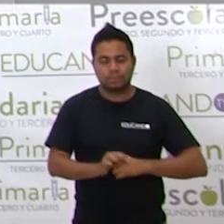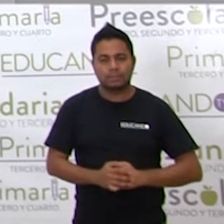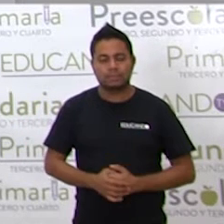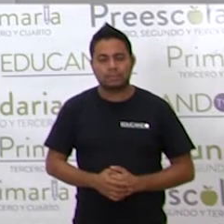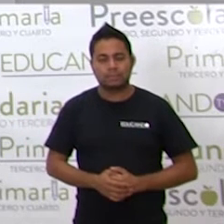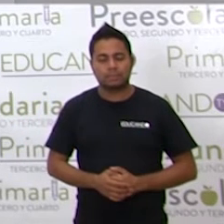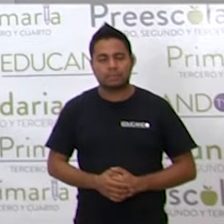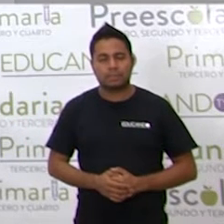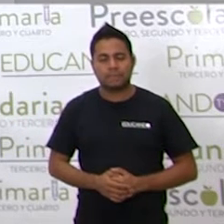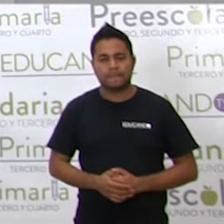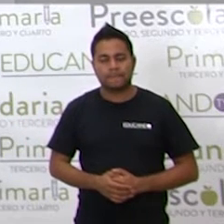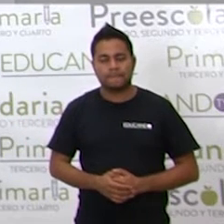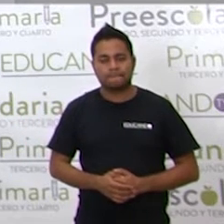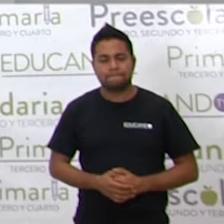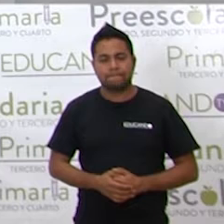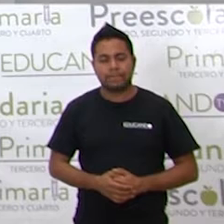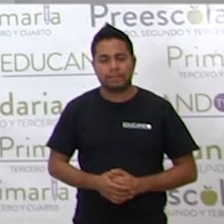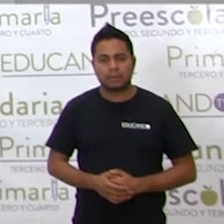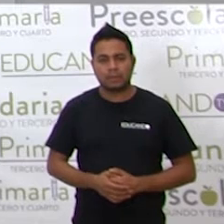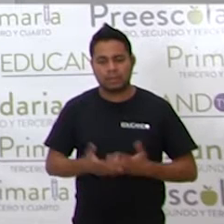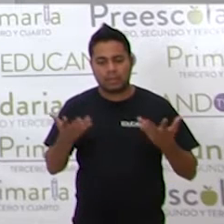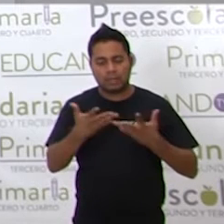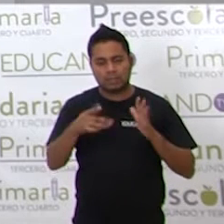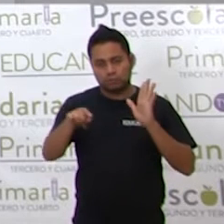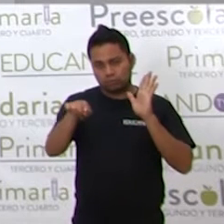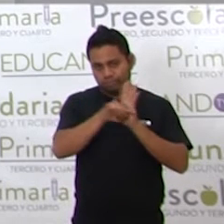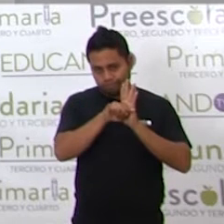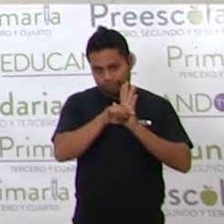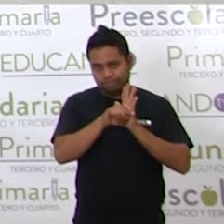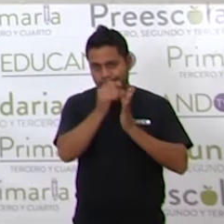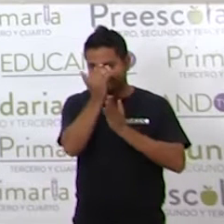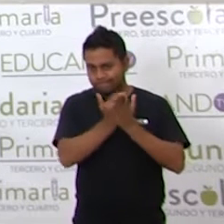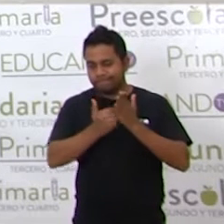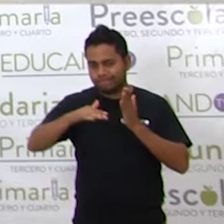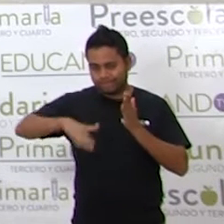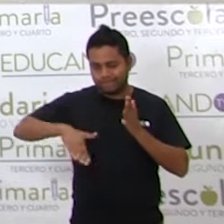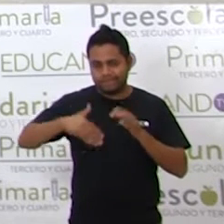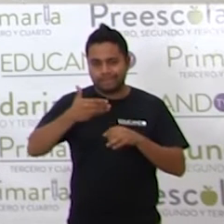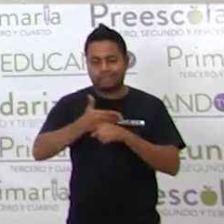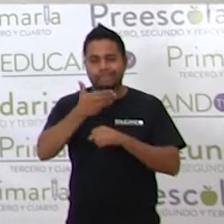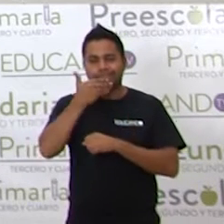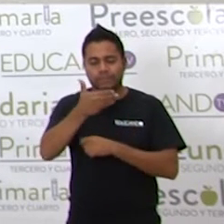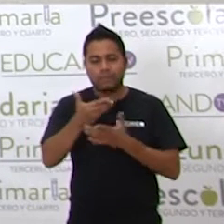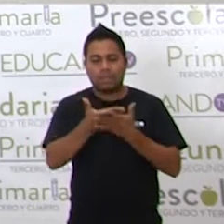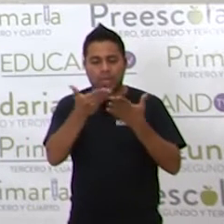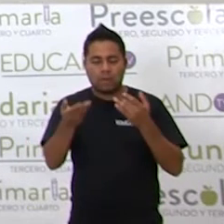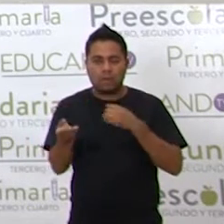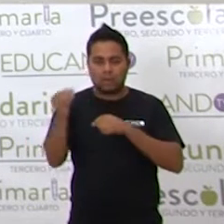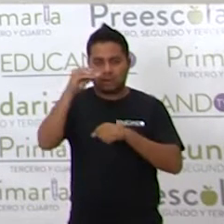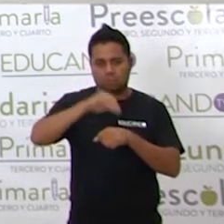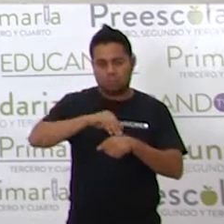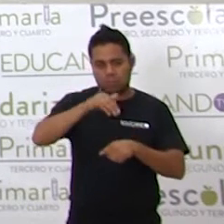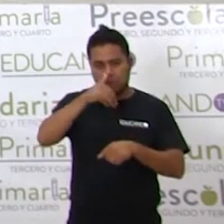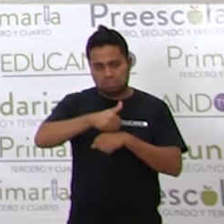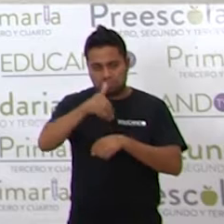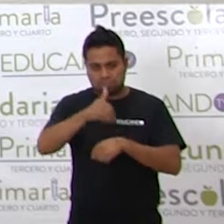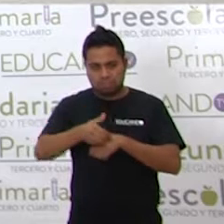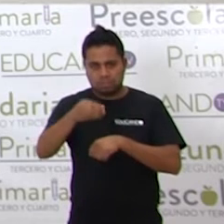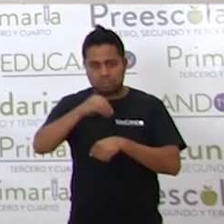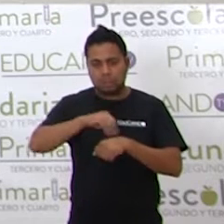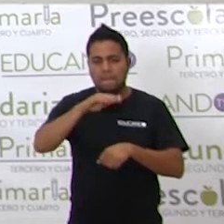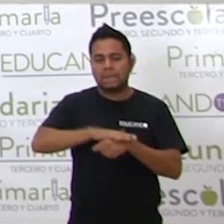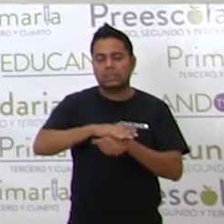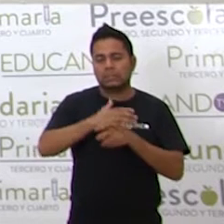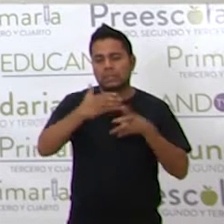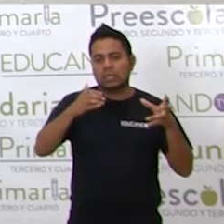A través de una resta. Muy bien. Y vamos a poner la cantidad mayor,